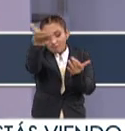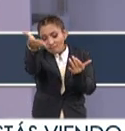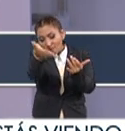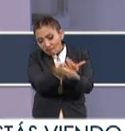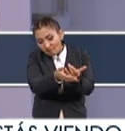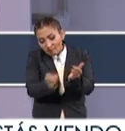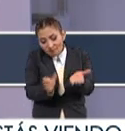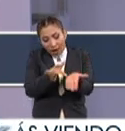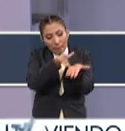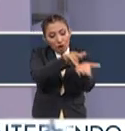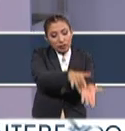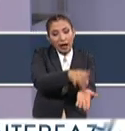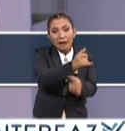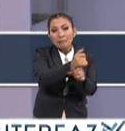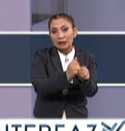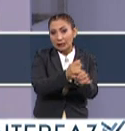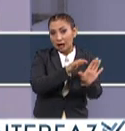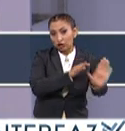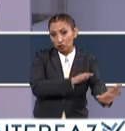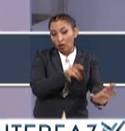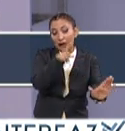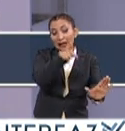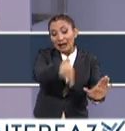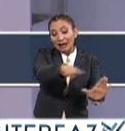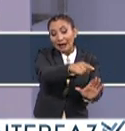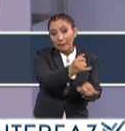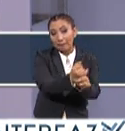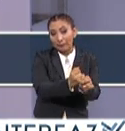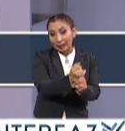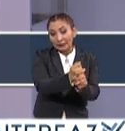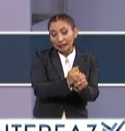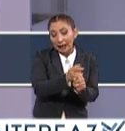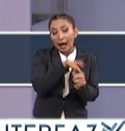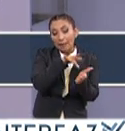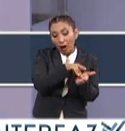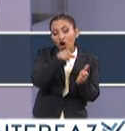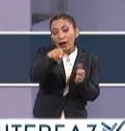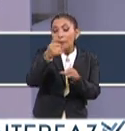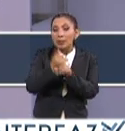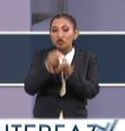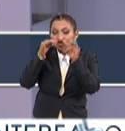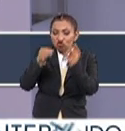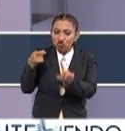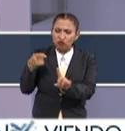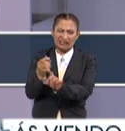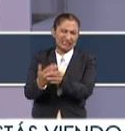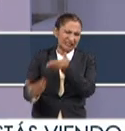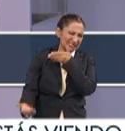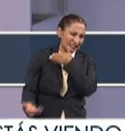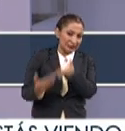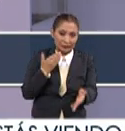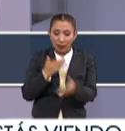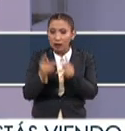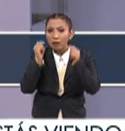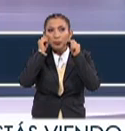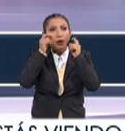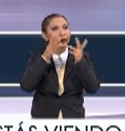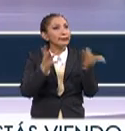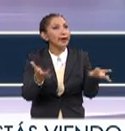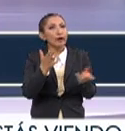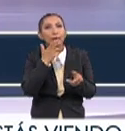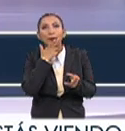dedique a apoyar investigación y que la investigación apoyada sea investigación de punta. No importa que